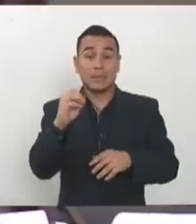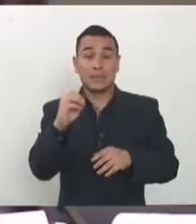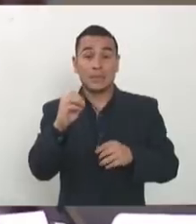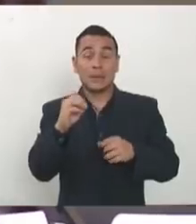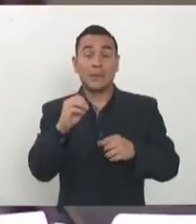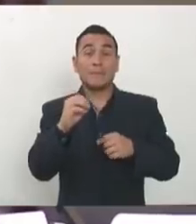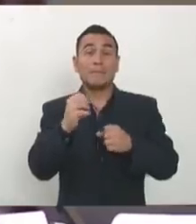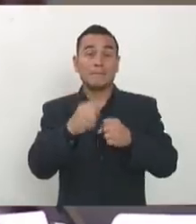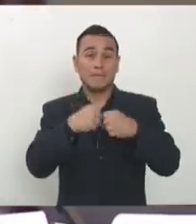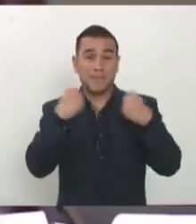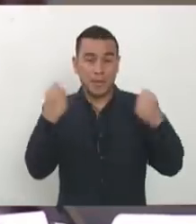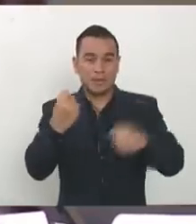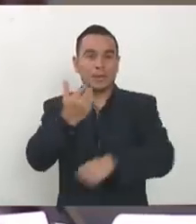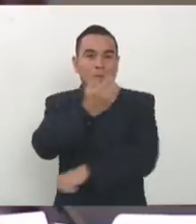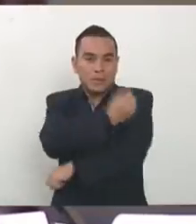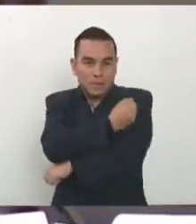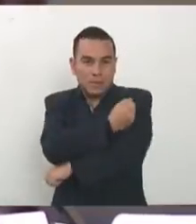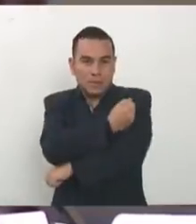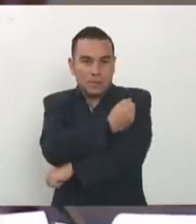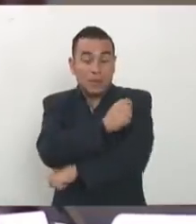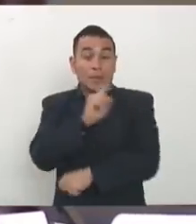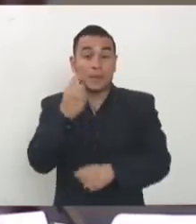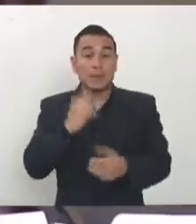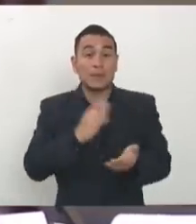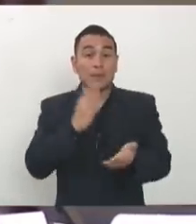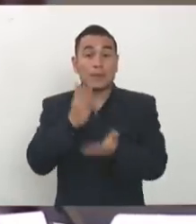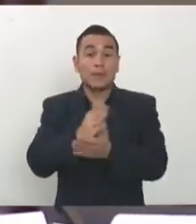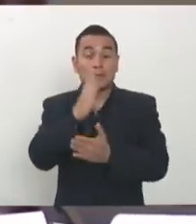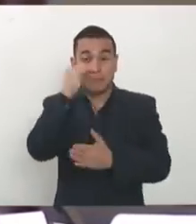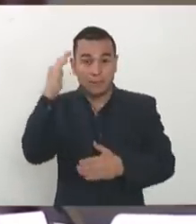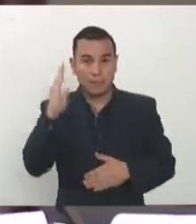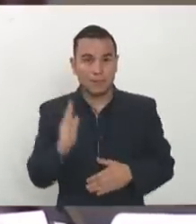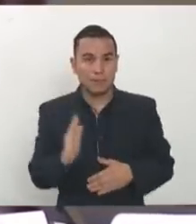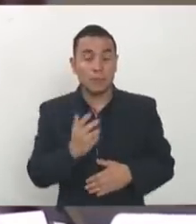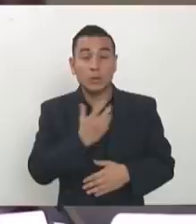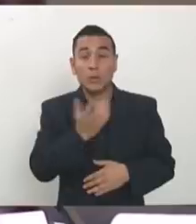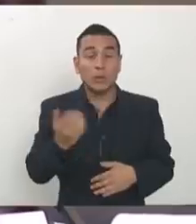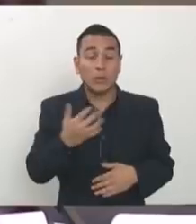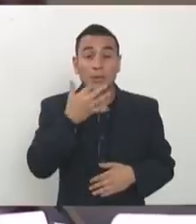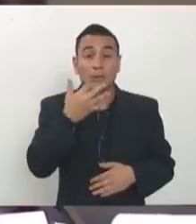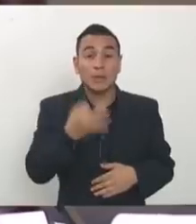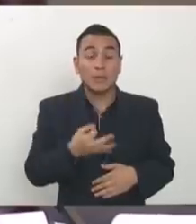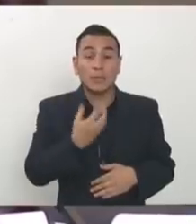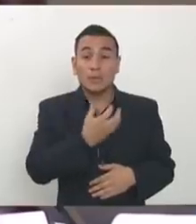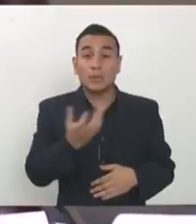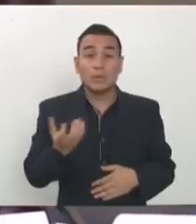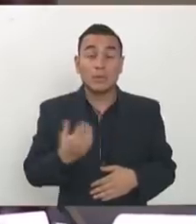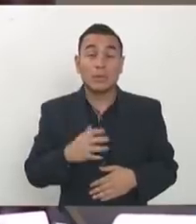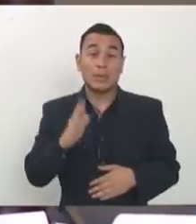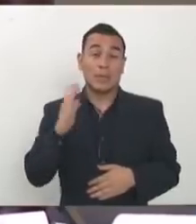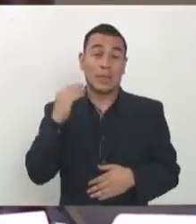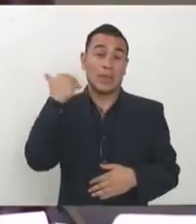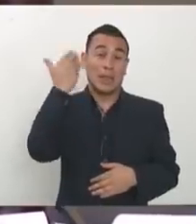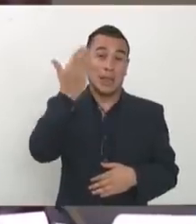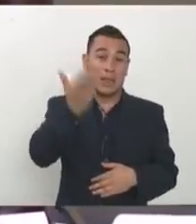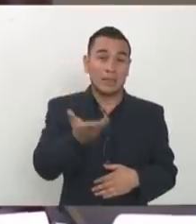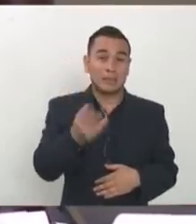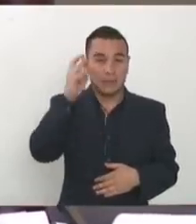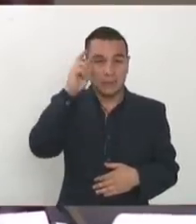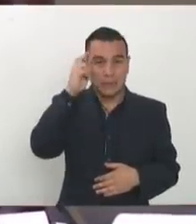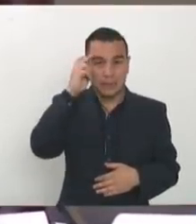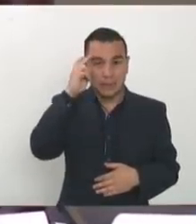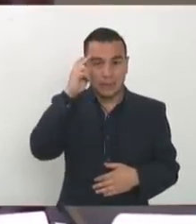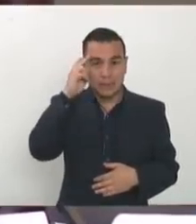las produjo y cuando produzcan la segunda 100 millones van a poder ir al país que la produjo y también las terceras 100 millones que vayan a otros países